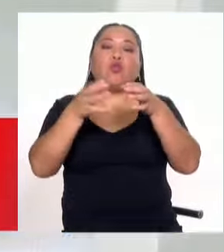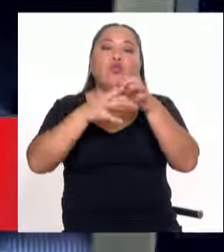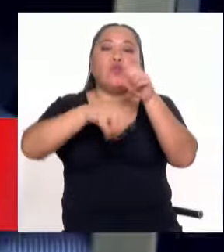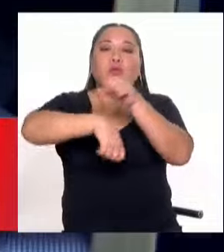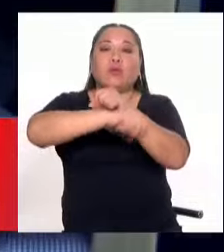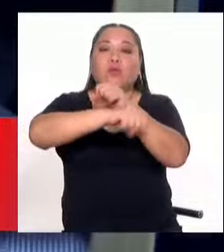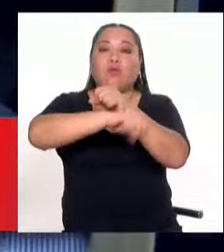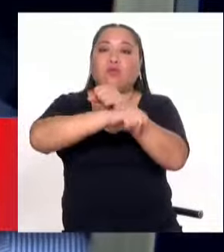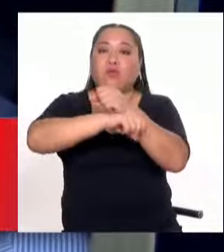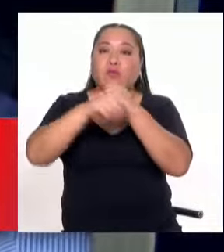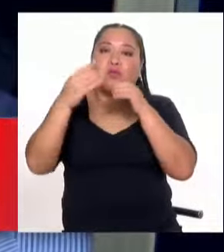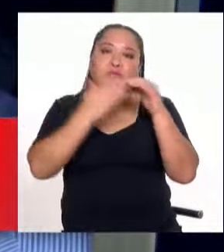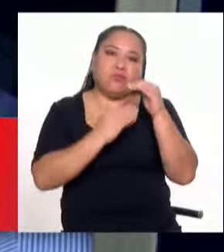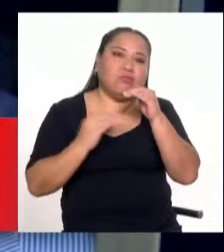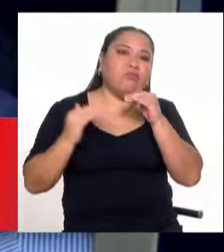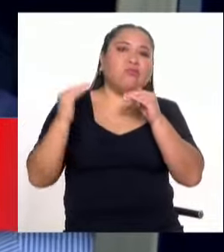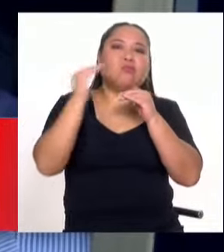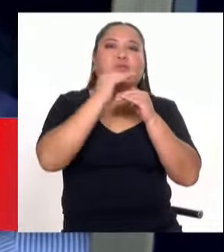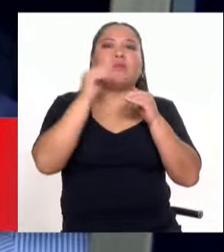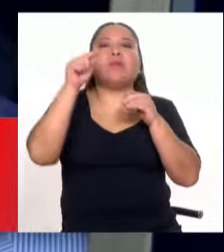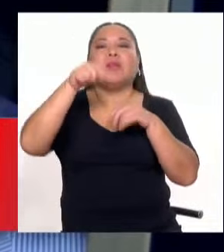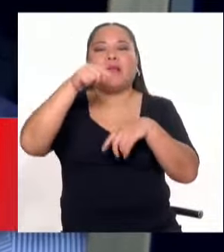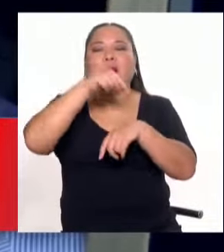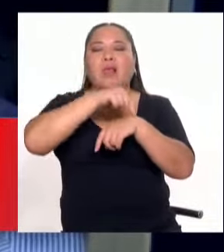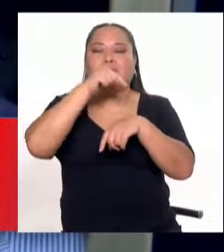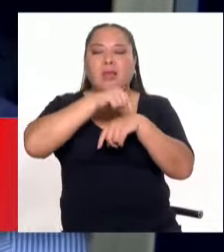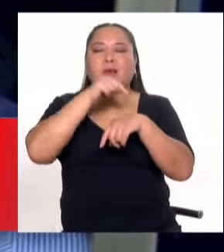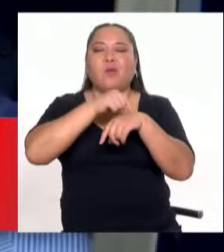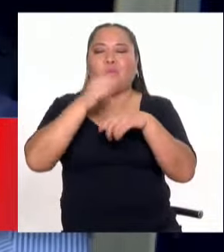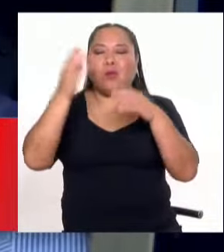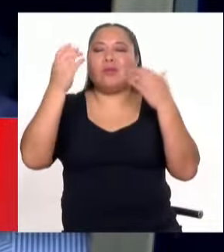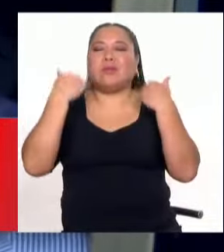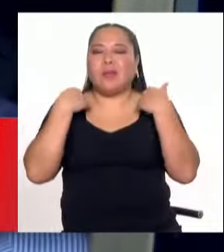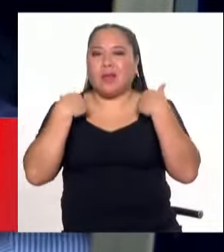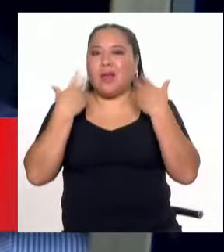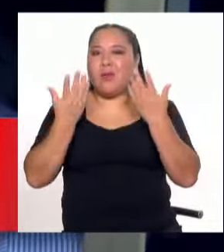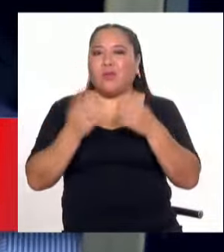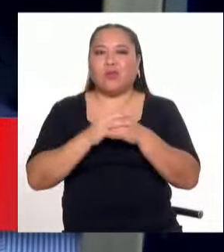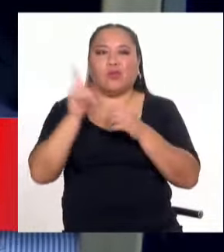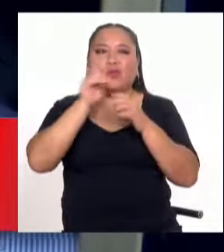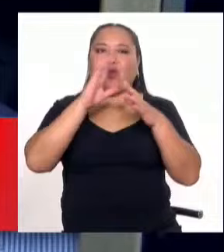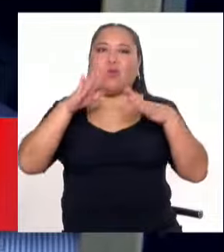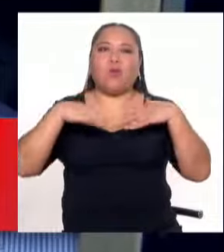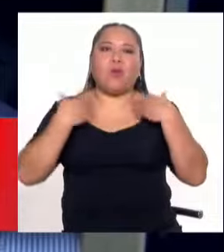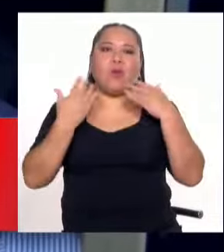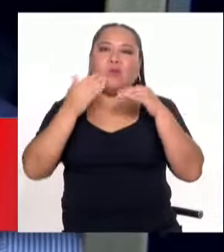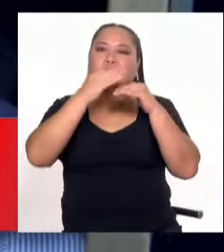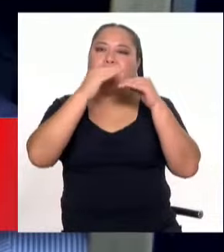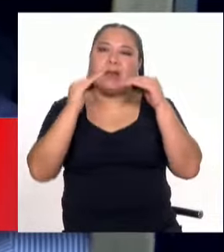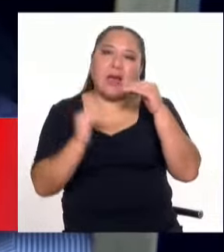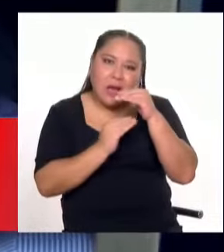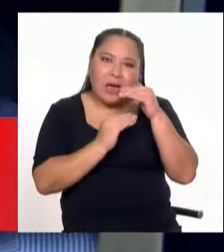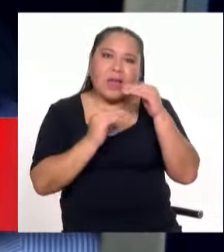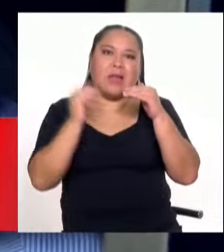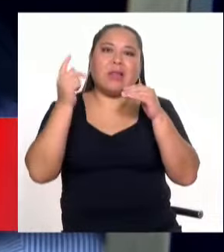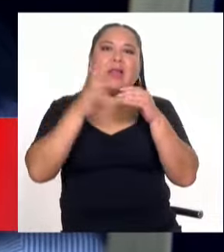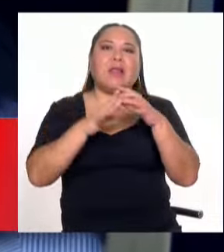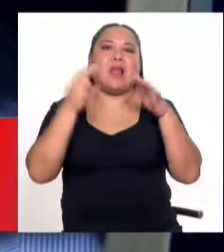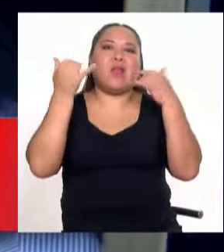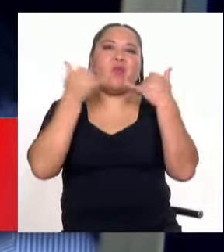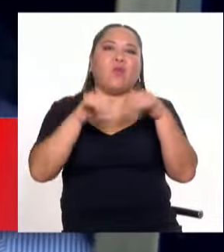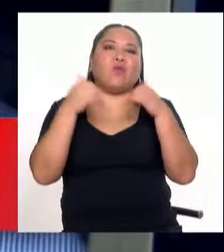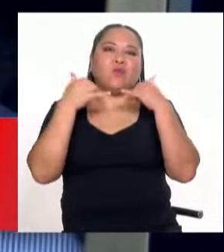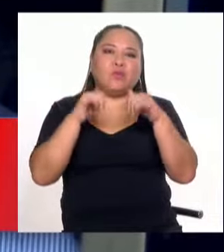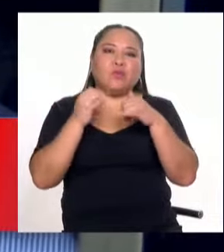acuerden una cosa tenemos tiempo no no podemos caer en el juego de